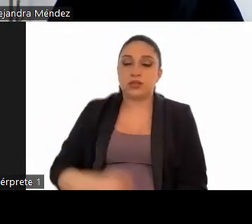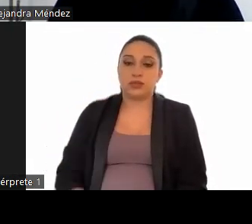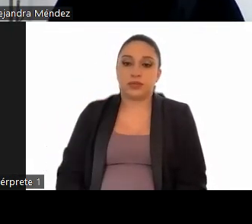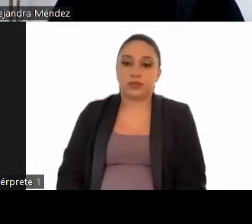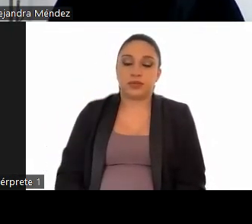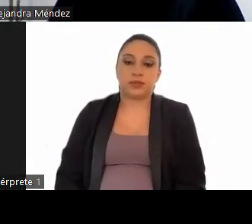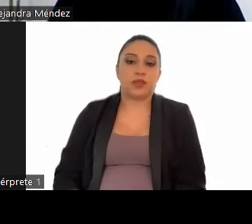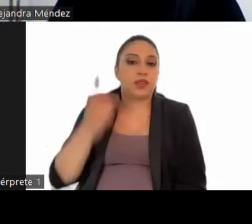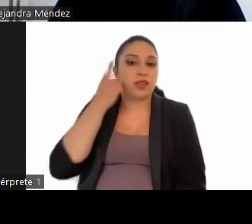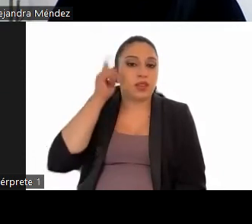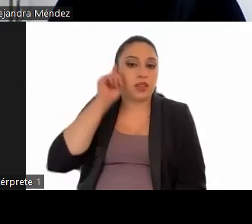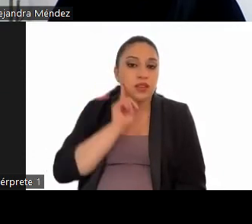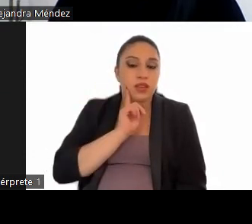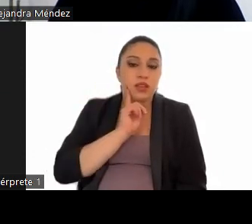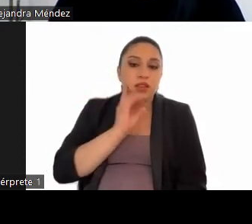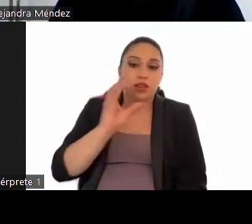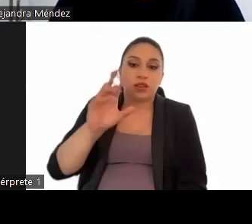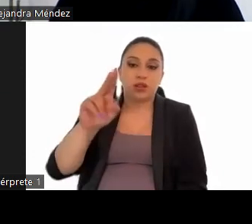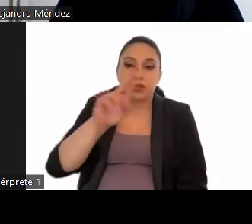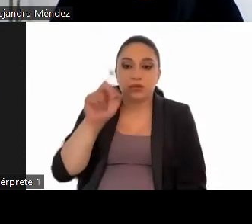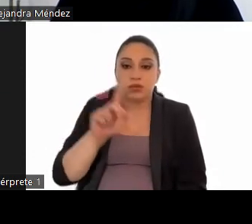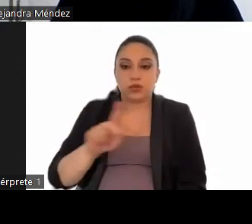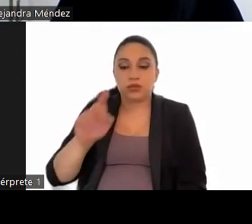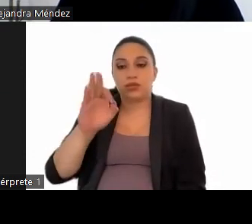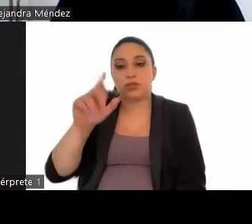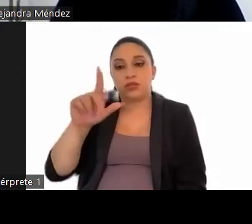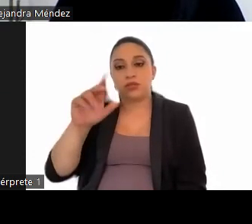Diputada Miriam Valeria Cruz Flores.